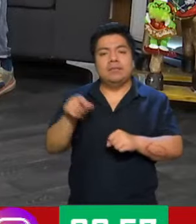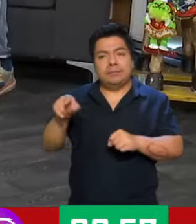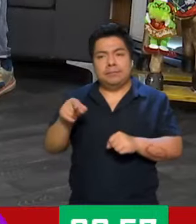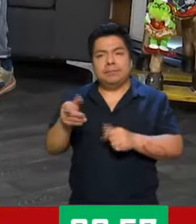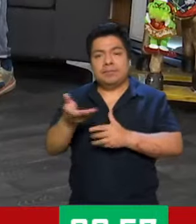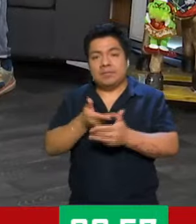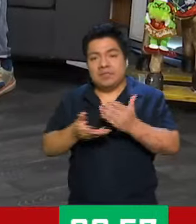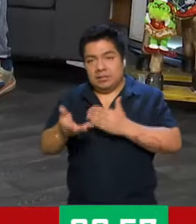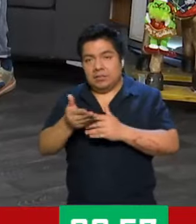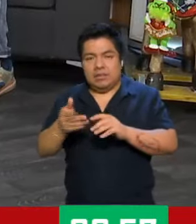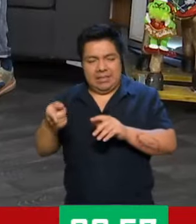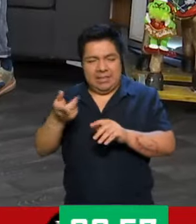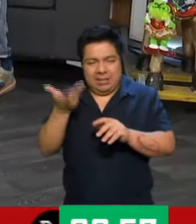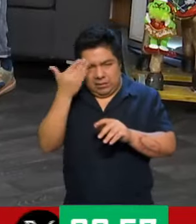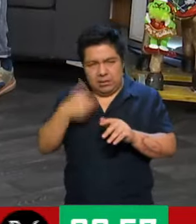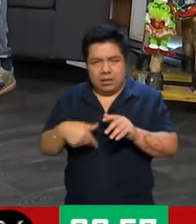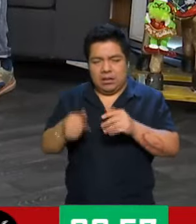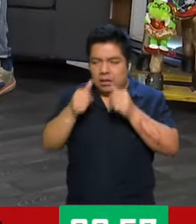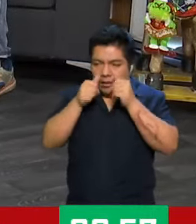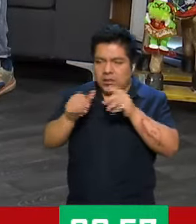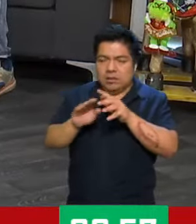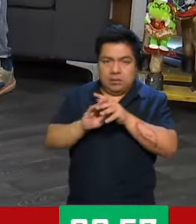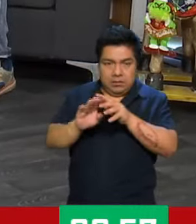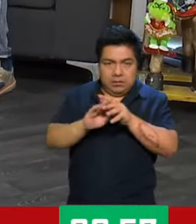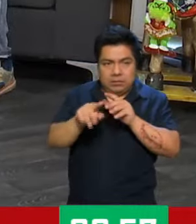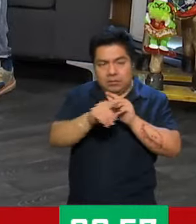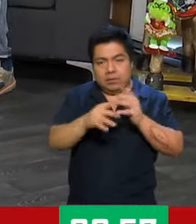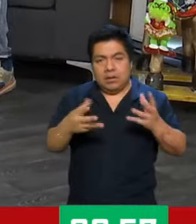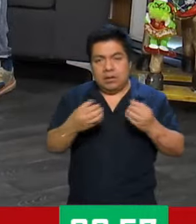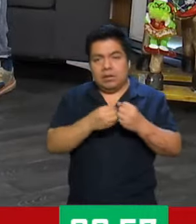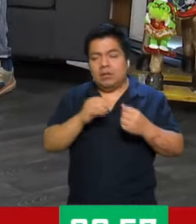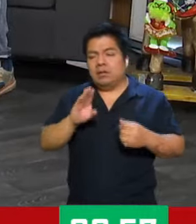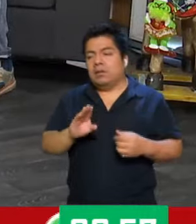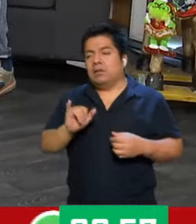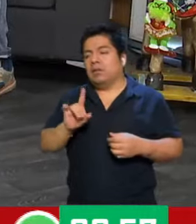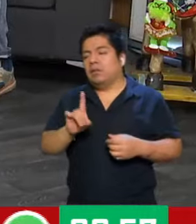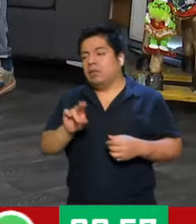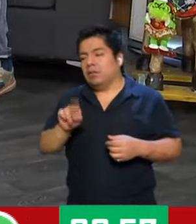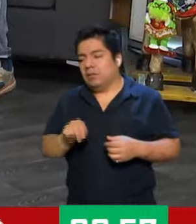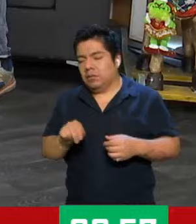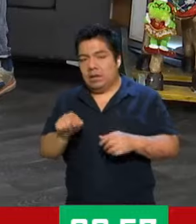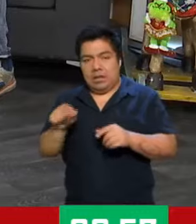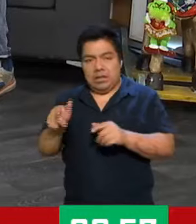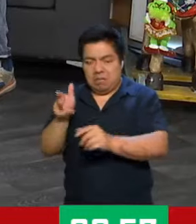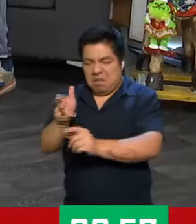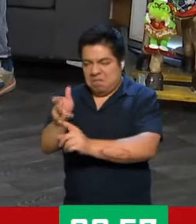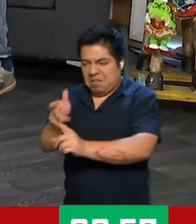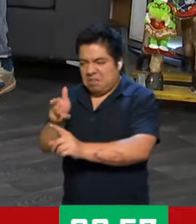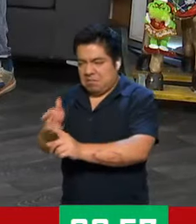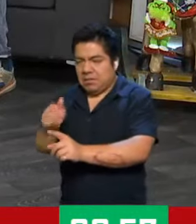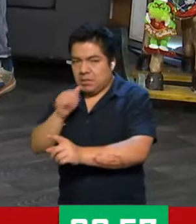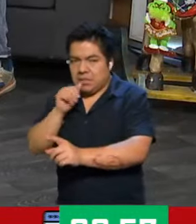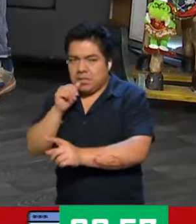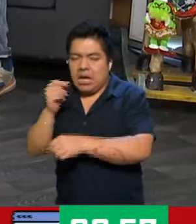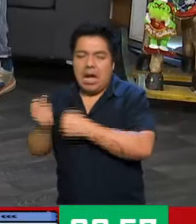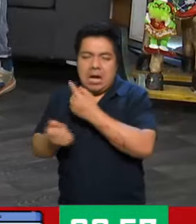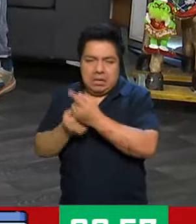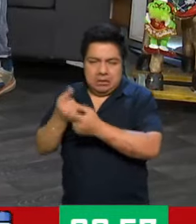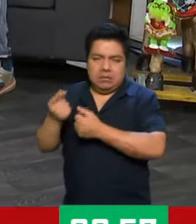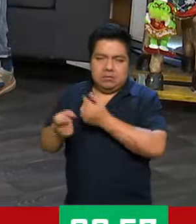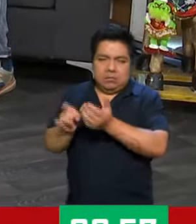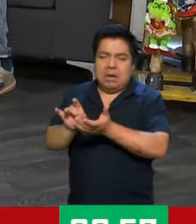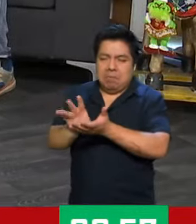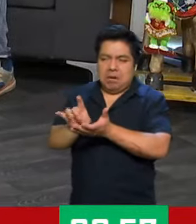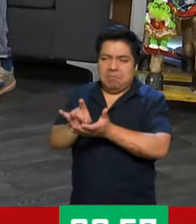servicio migratorio con Biden ya no perseguía a los migrantes. En cualquier bueno, no, lugar. Pero sí hubo una gran deportación. Claro, hubo una